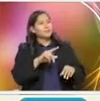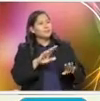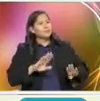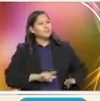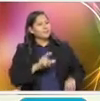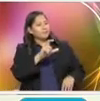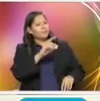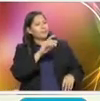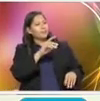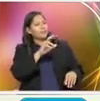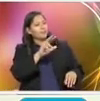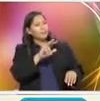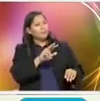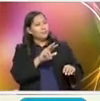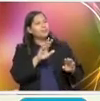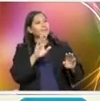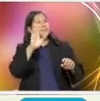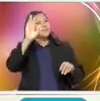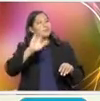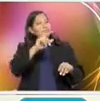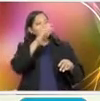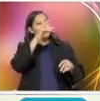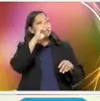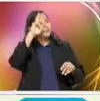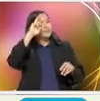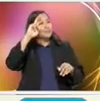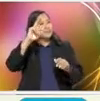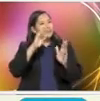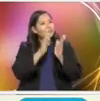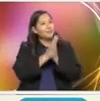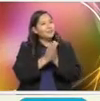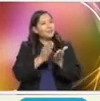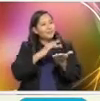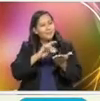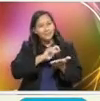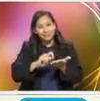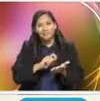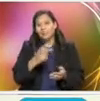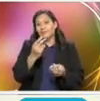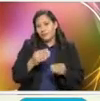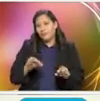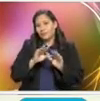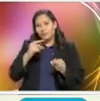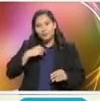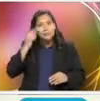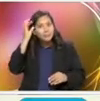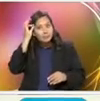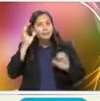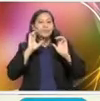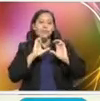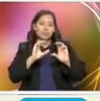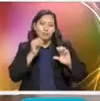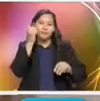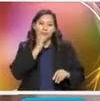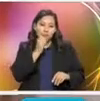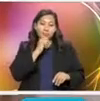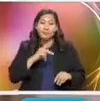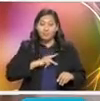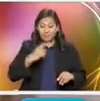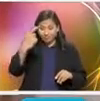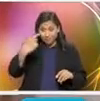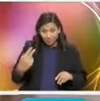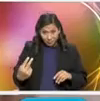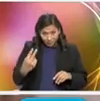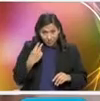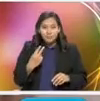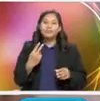bueno, poesía, literatura y de todo. Sí. Entonces, es importante que lo cuidemos y que sepamos de que nuestra imagen pública